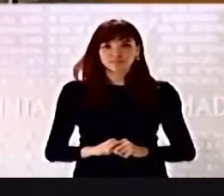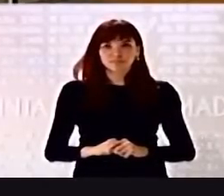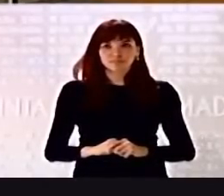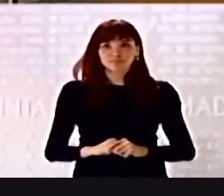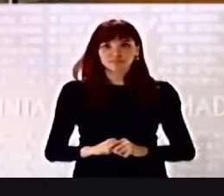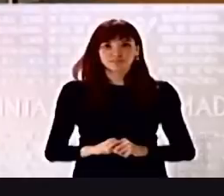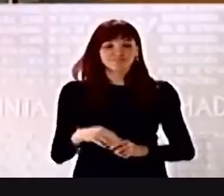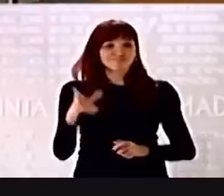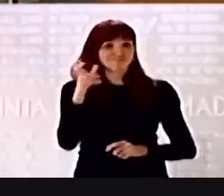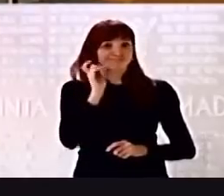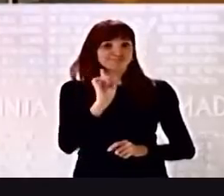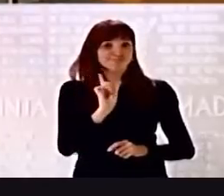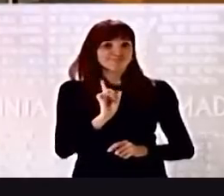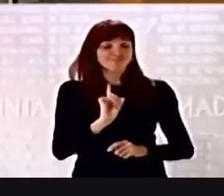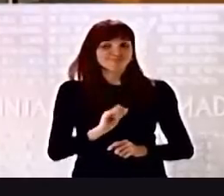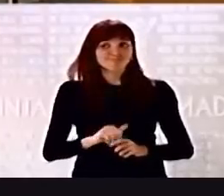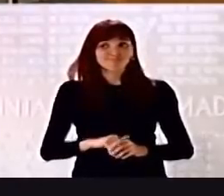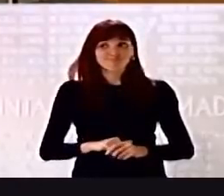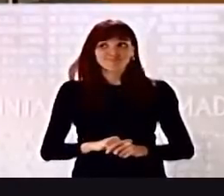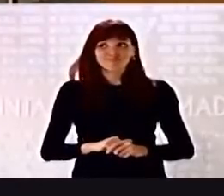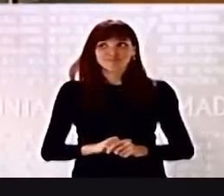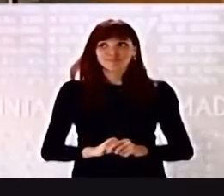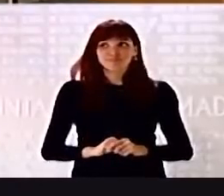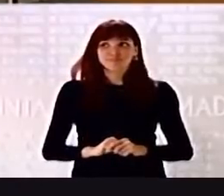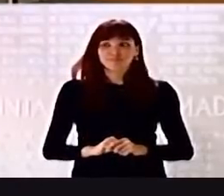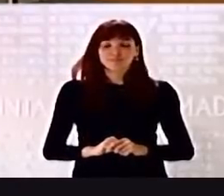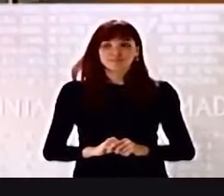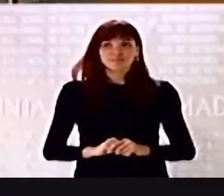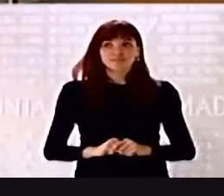No se oye. Abre el micro.